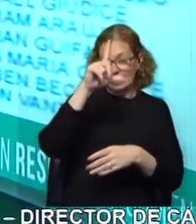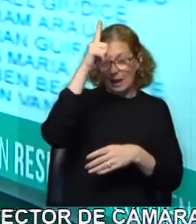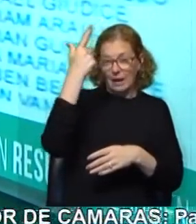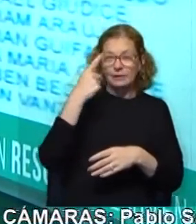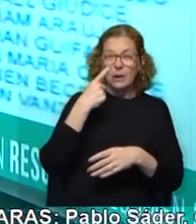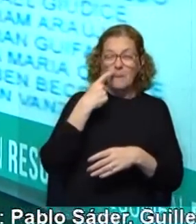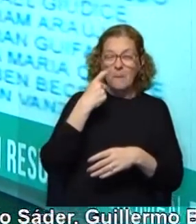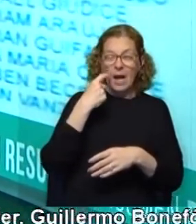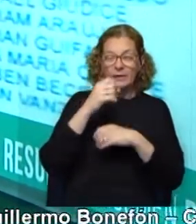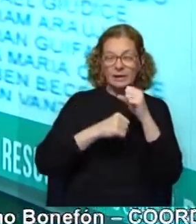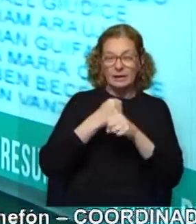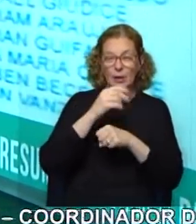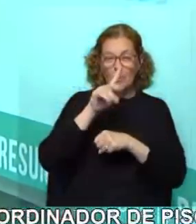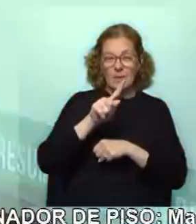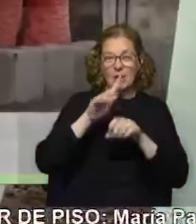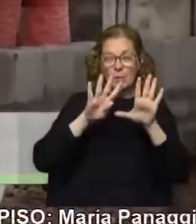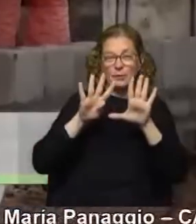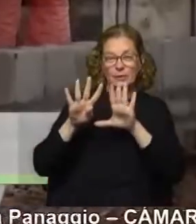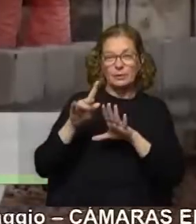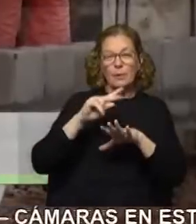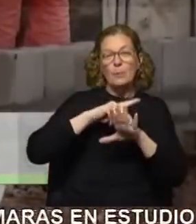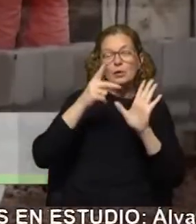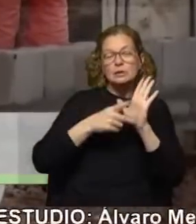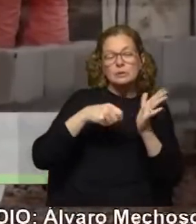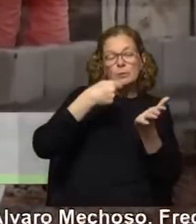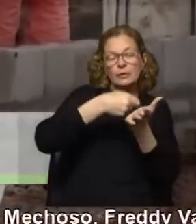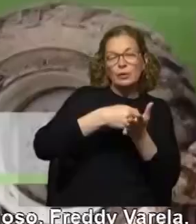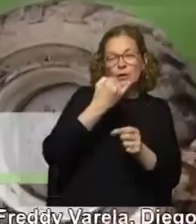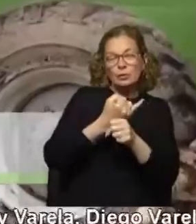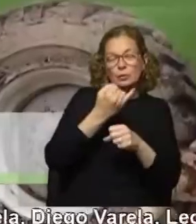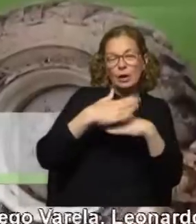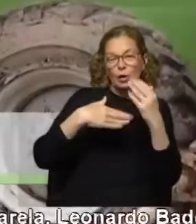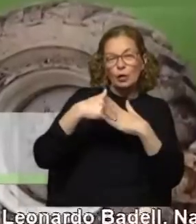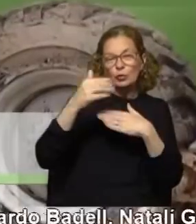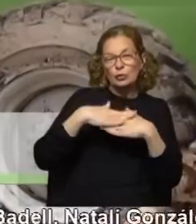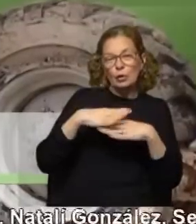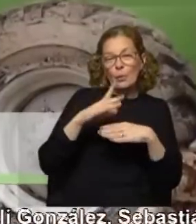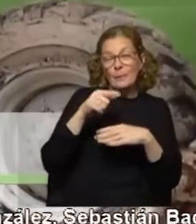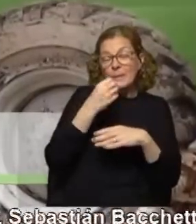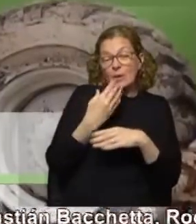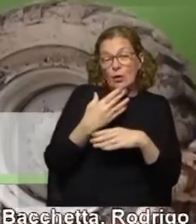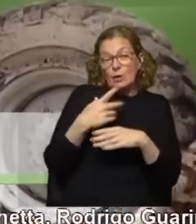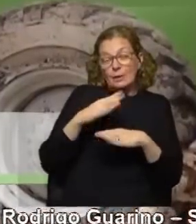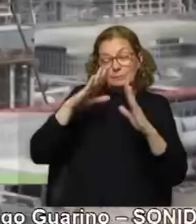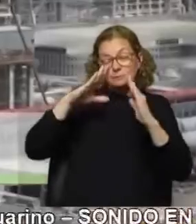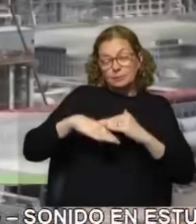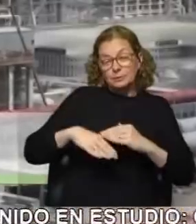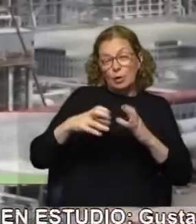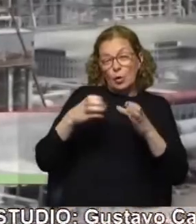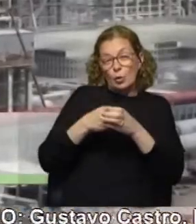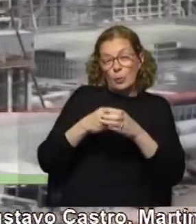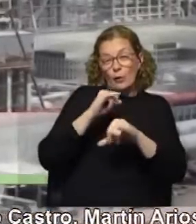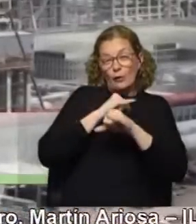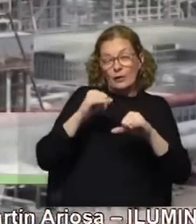calle Herrera en 1999 proyectos de inversión en la industria de la construcción amortiguarán el impacto en la caída del sector cuando